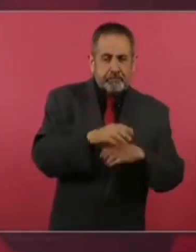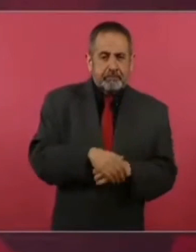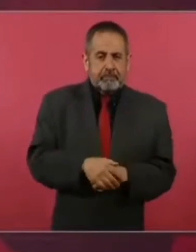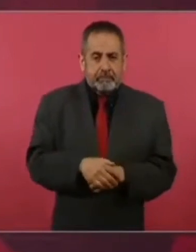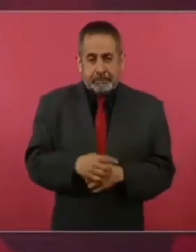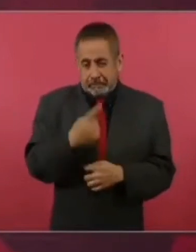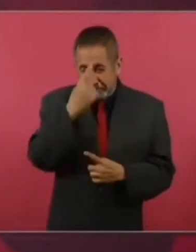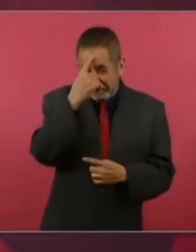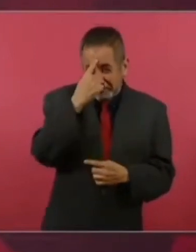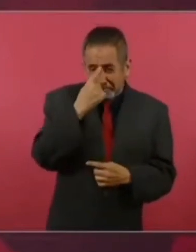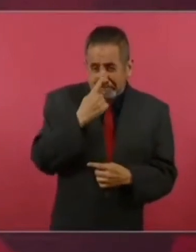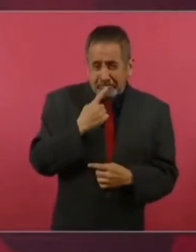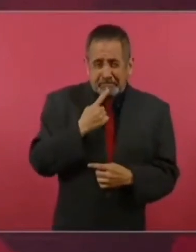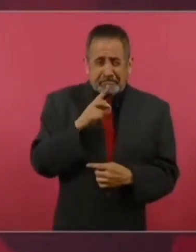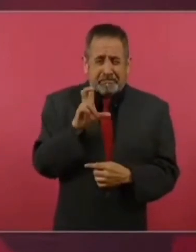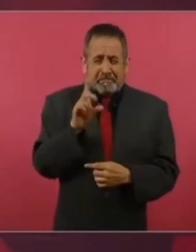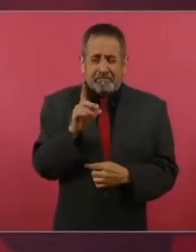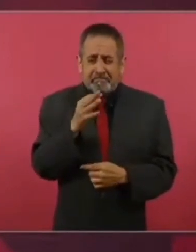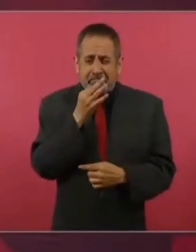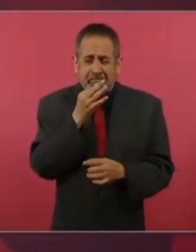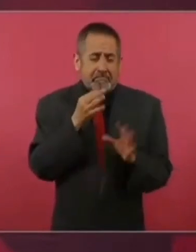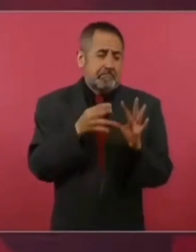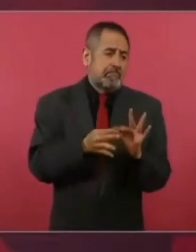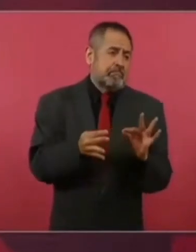Media hora le dedicaron.